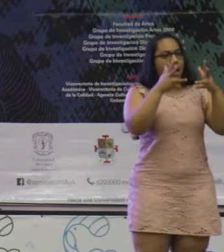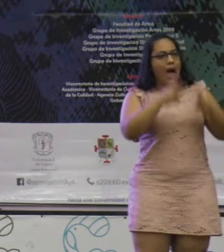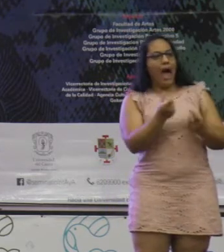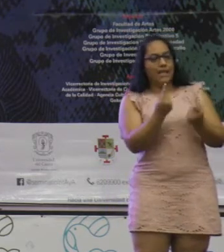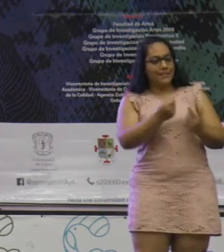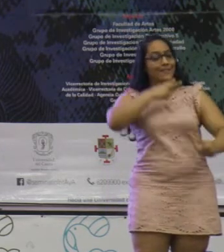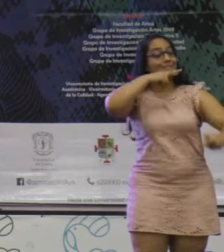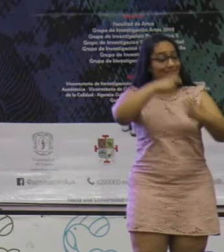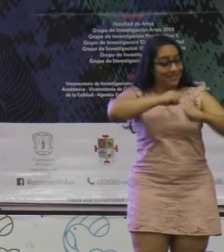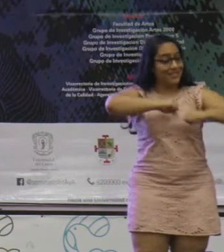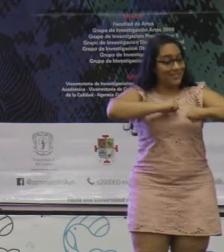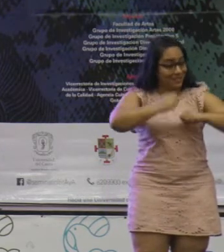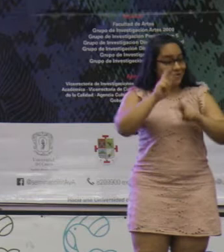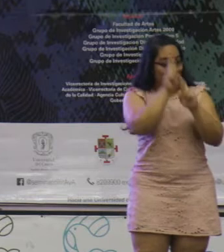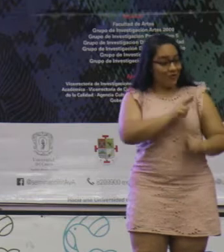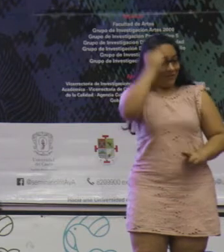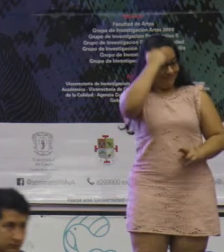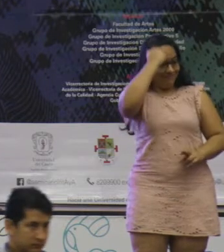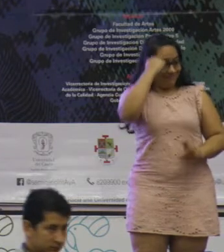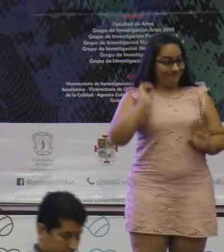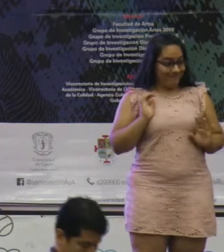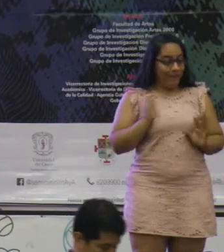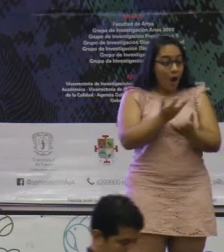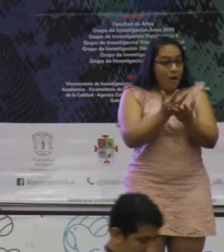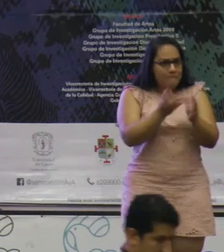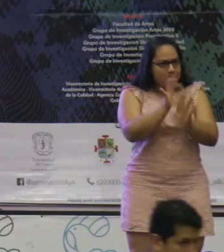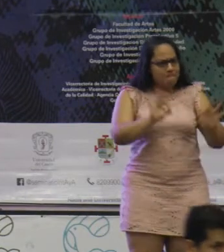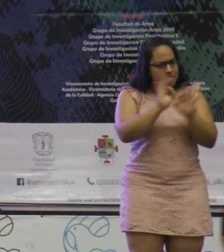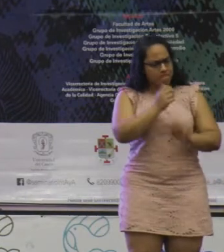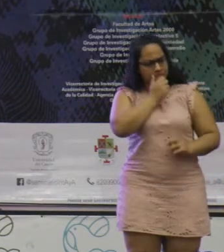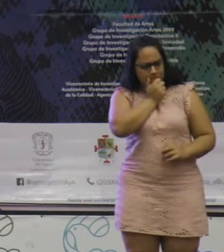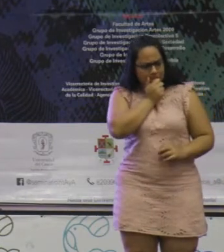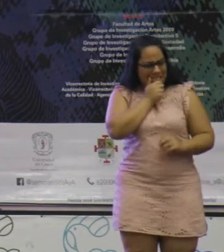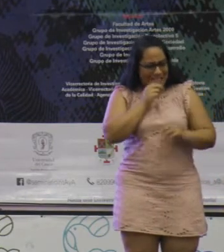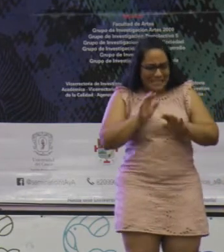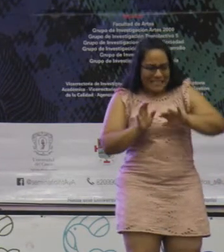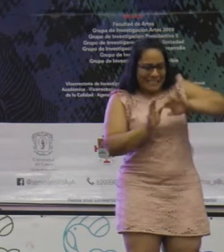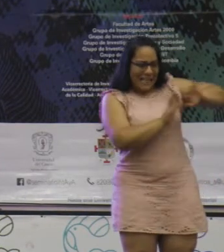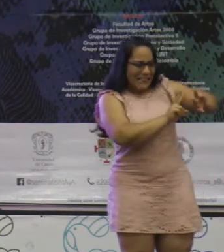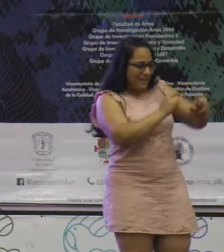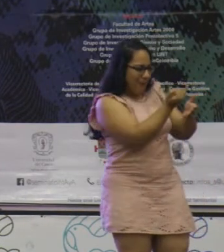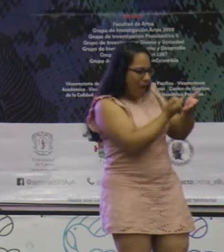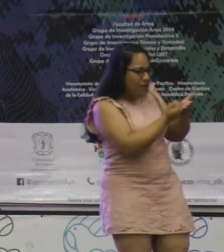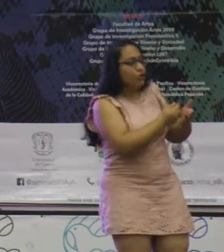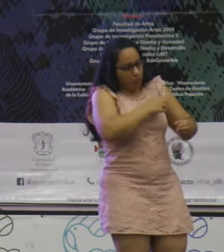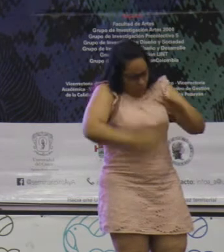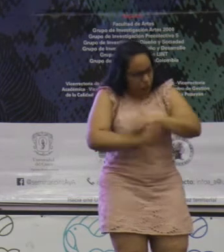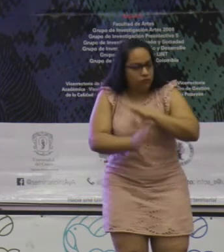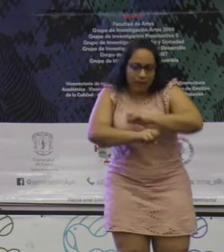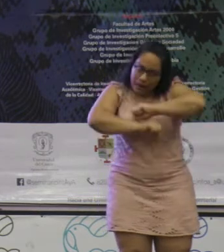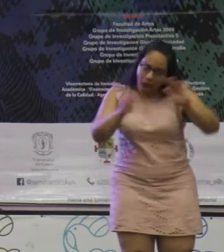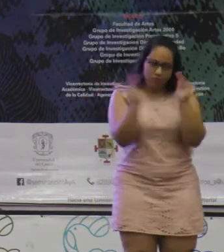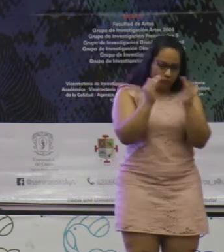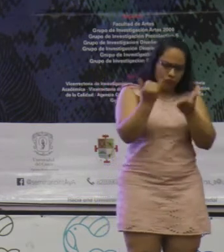muy compleja la gestión docente. Entonces hay que dejar cosas. He decidido un poco como retirarme del área de la ilustración. Sigo ilustrando, aclaro,